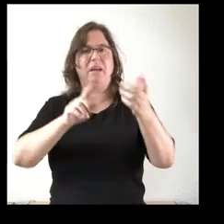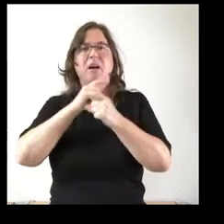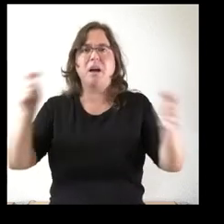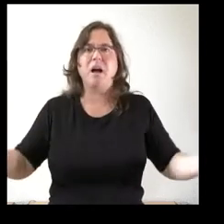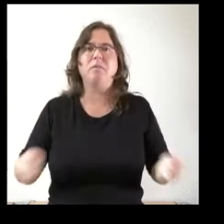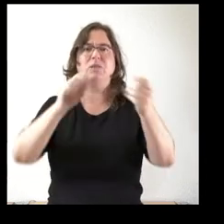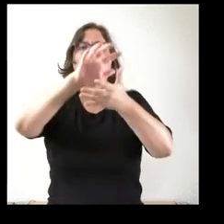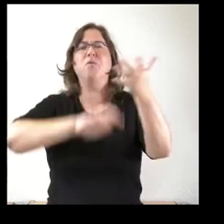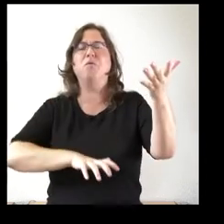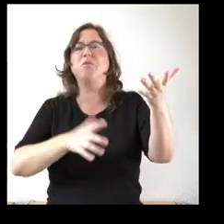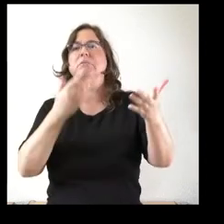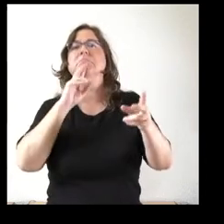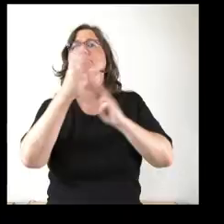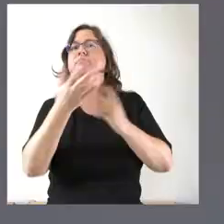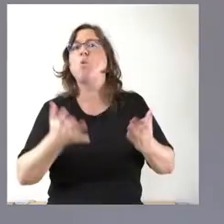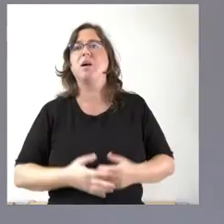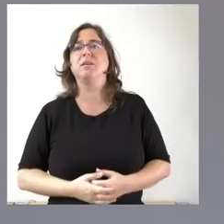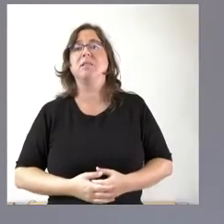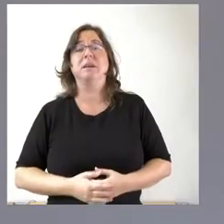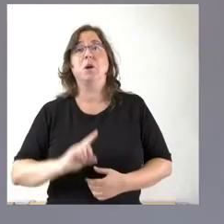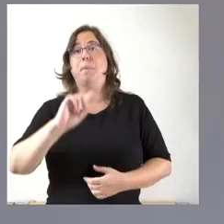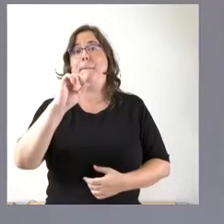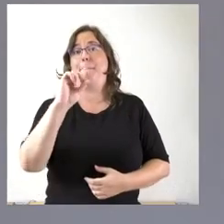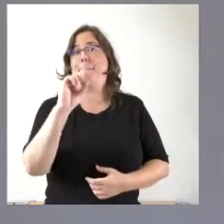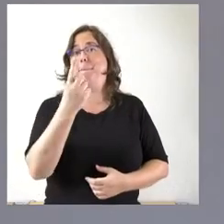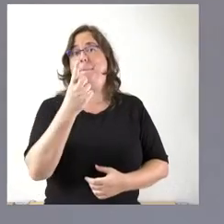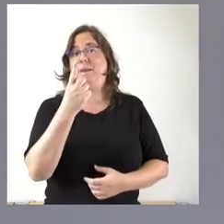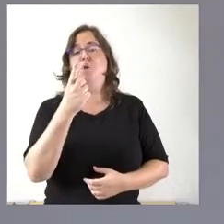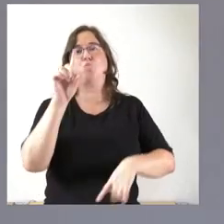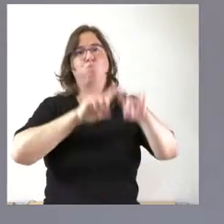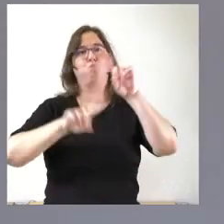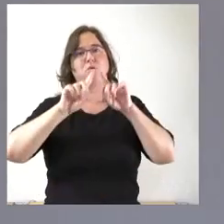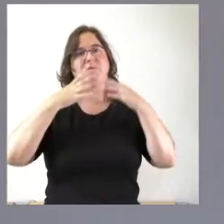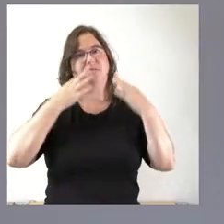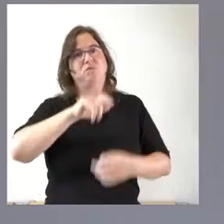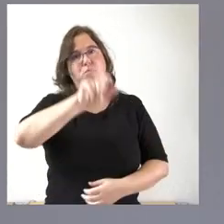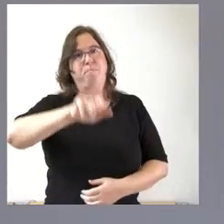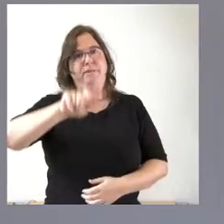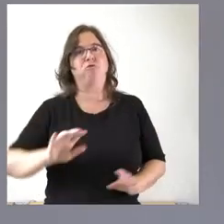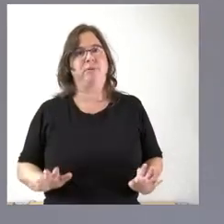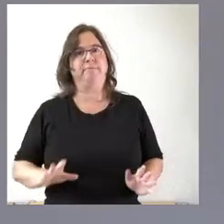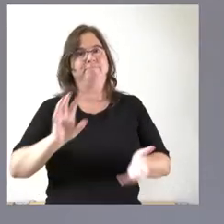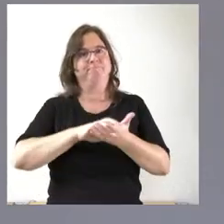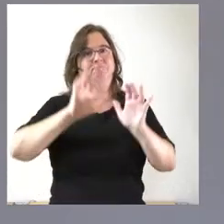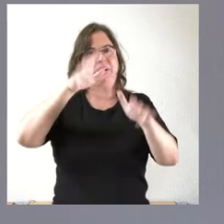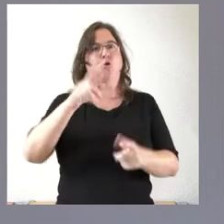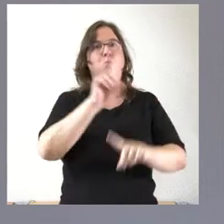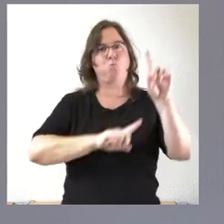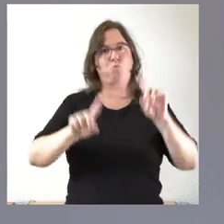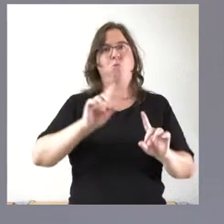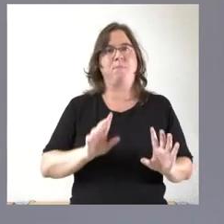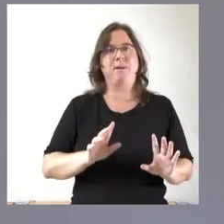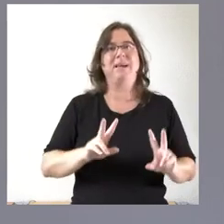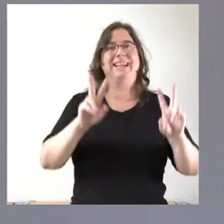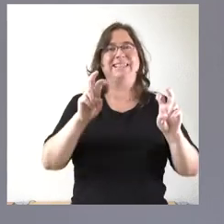de este informe. No sé qué le tienen que responder. Bueno, lo primero es que hay un problema muy serio por parte de muchas personas de Castilla y León y de España en relación con el